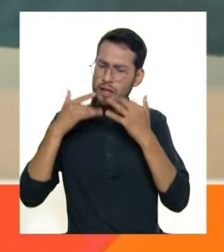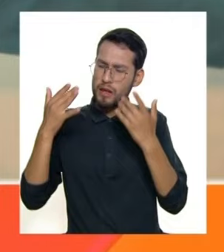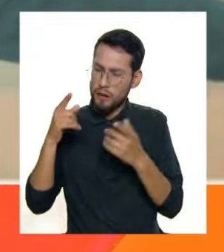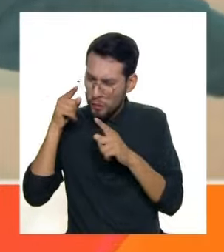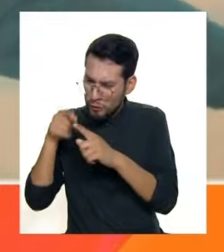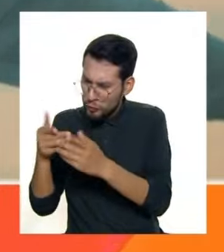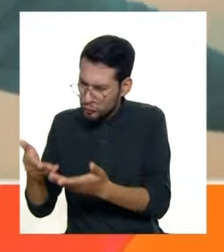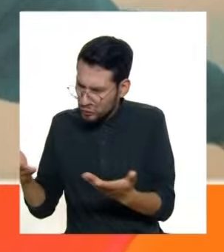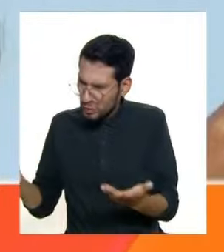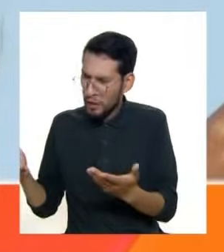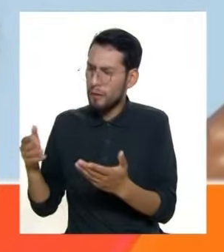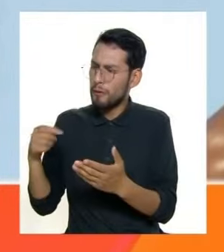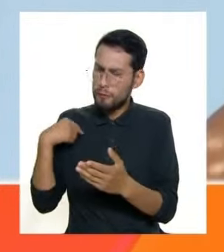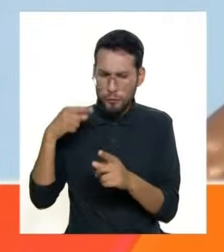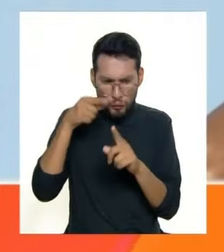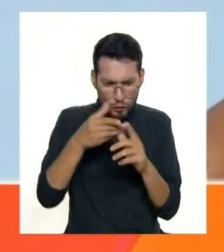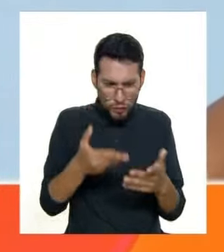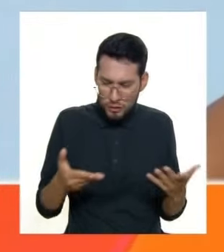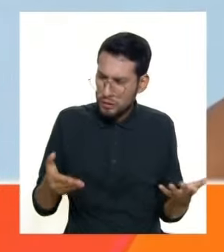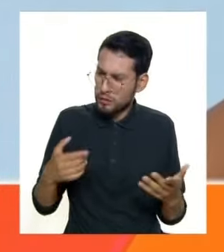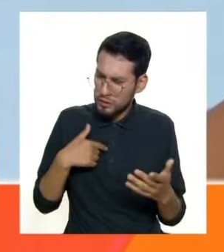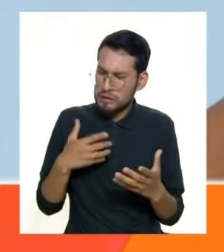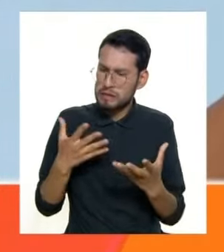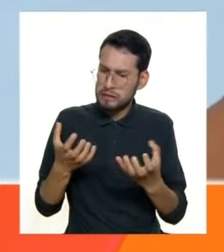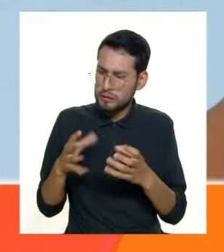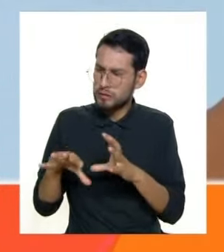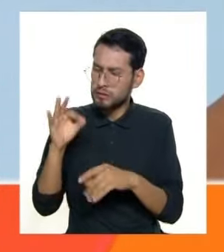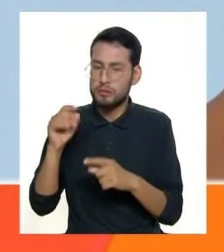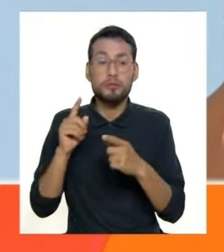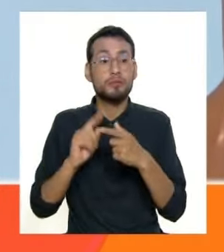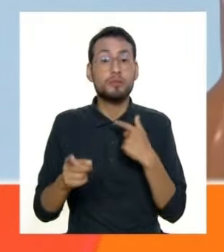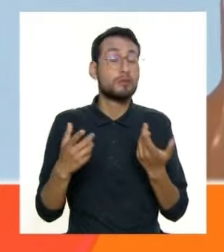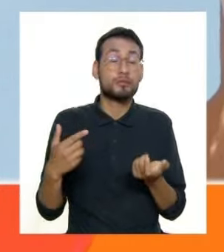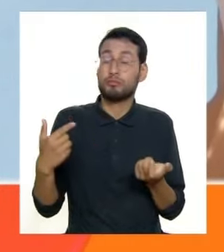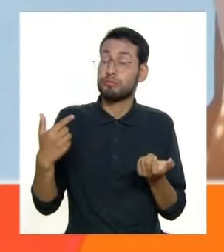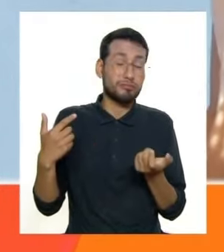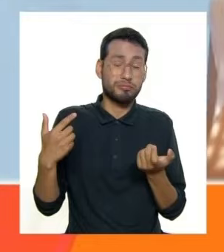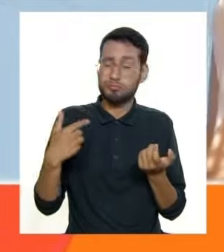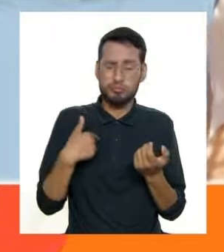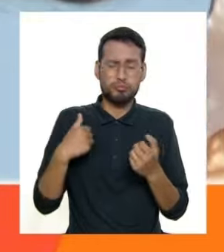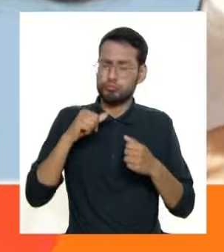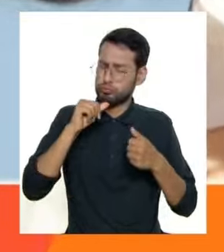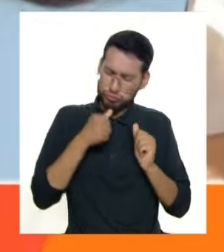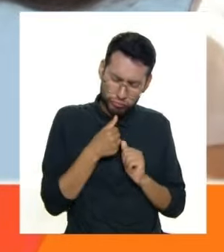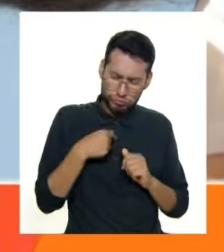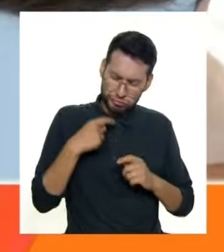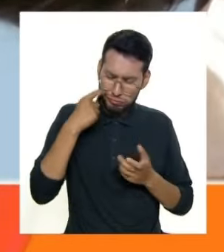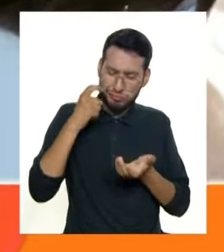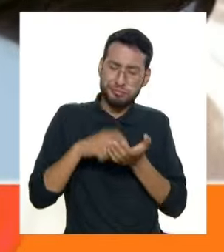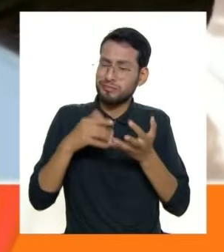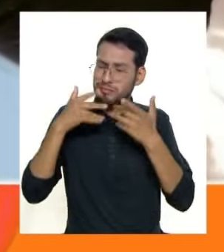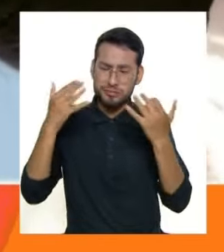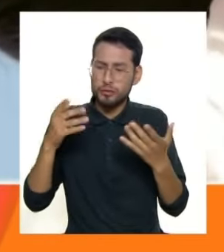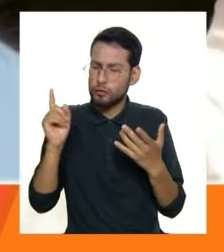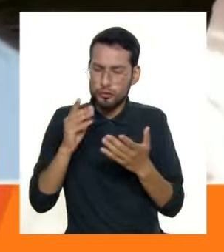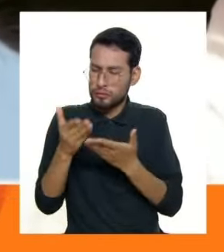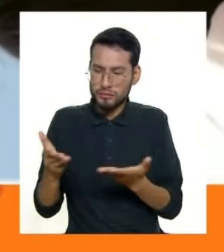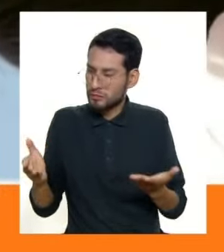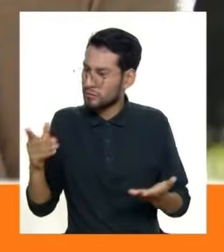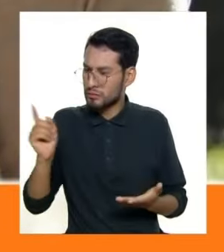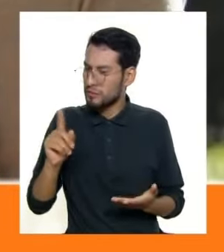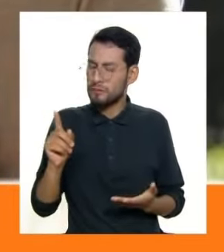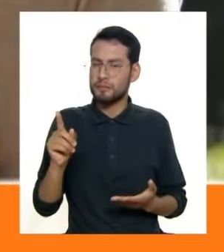cosas materiales que podía adquirir. Sin embargo, me di cuenta, y eso para mí fue muy doloroso, me di cuenta que la felicidad no estaba ahí, que